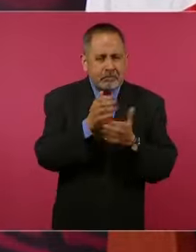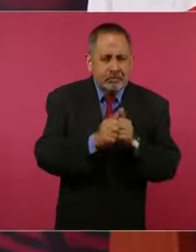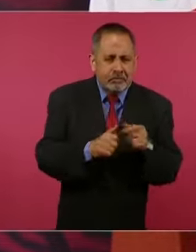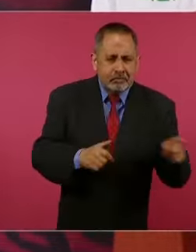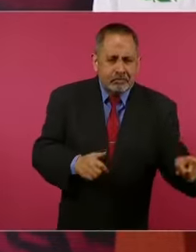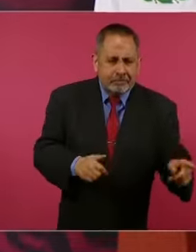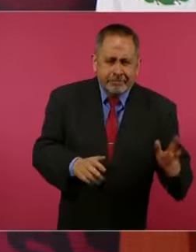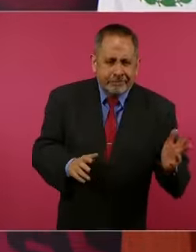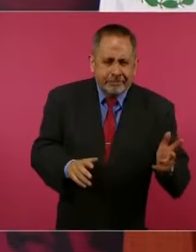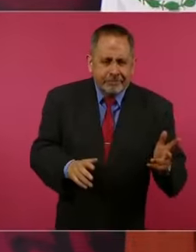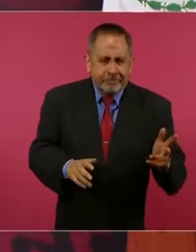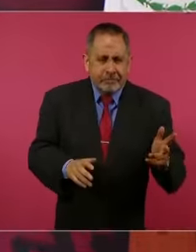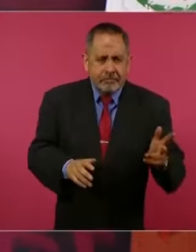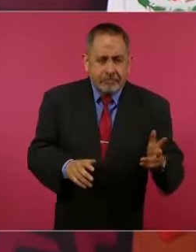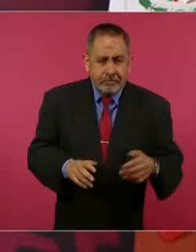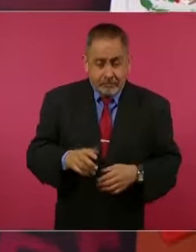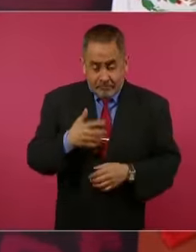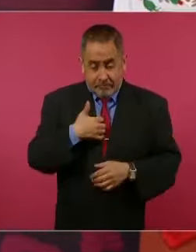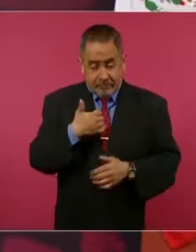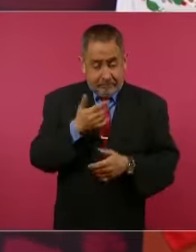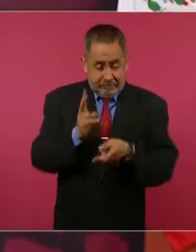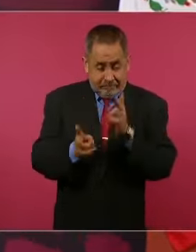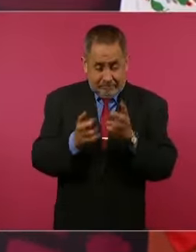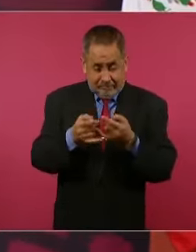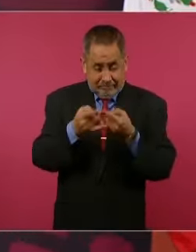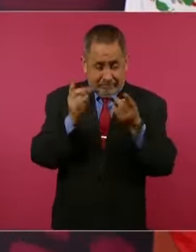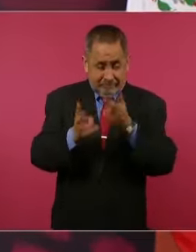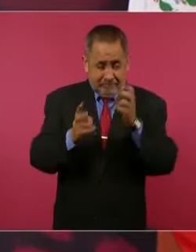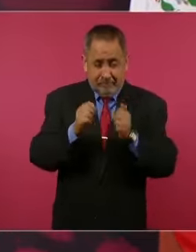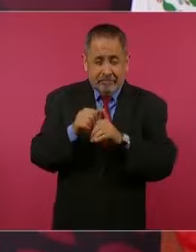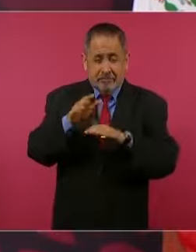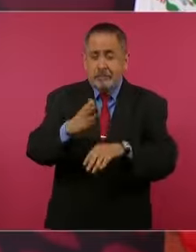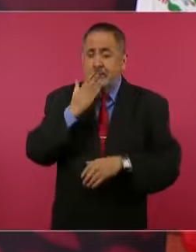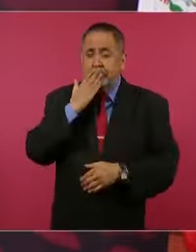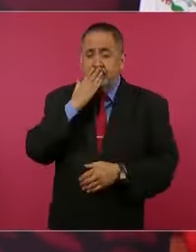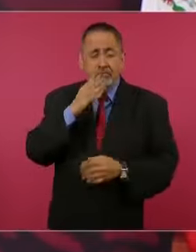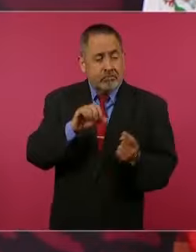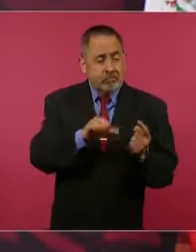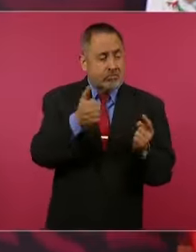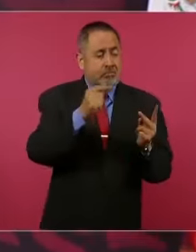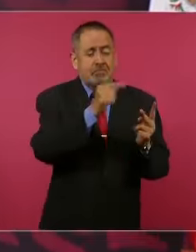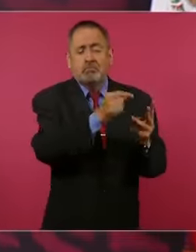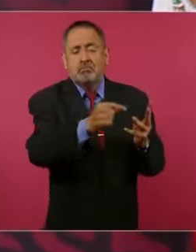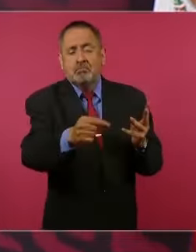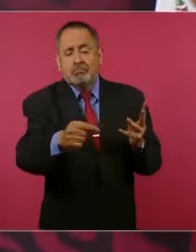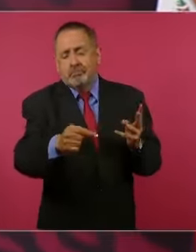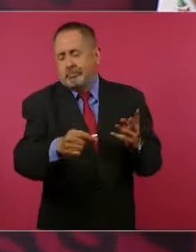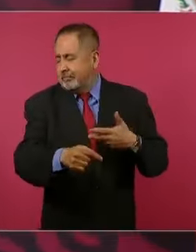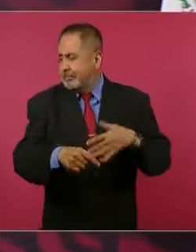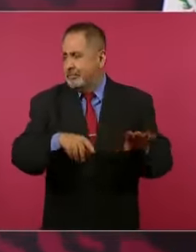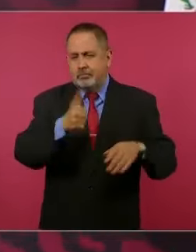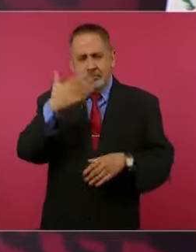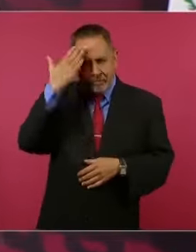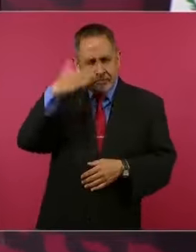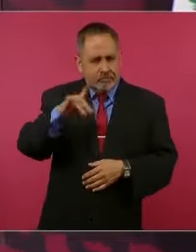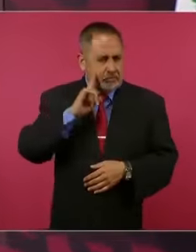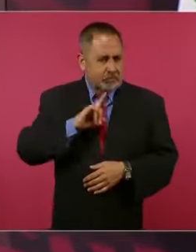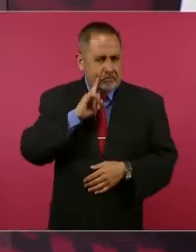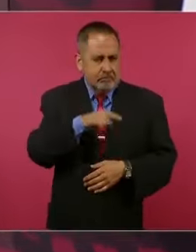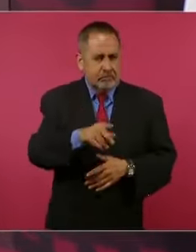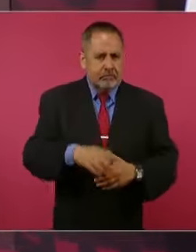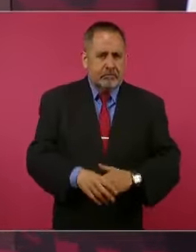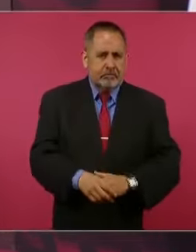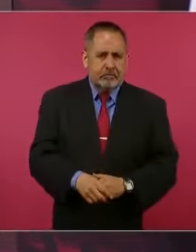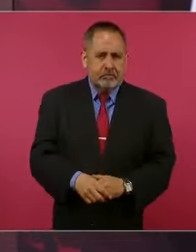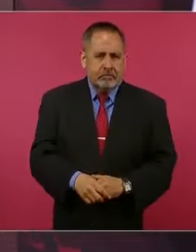él y si te platico de Sonora de otra este señora dama